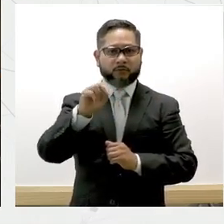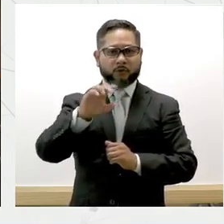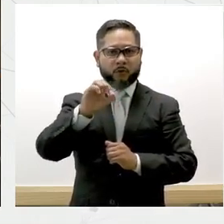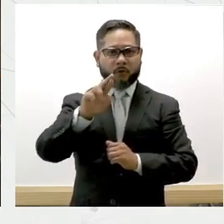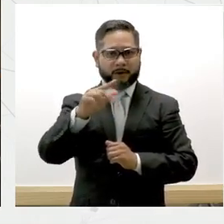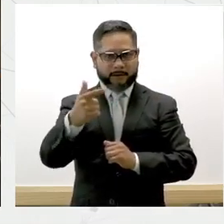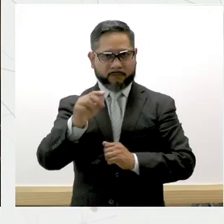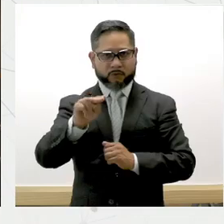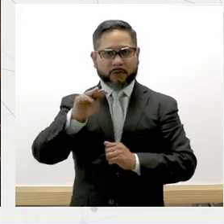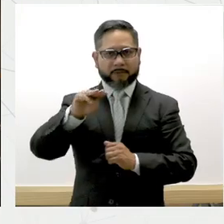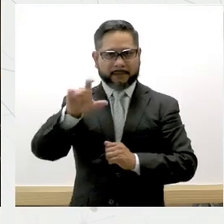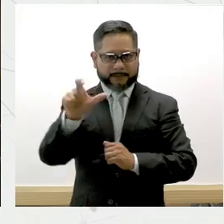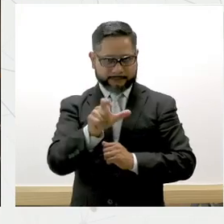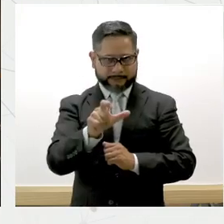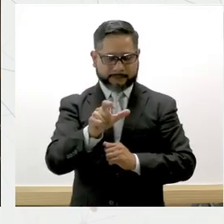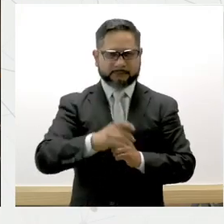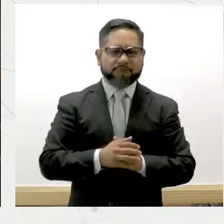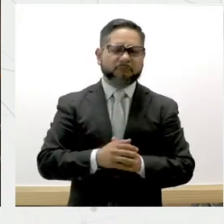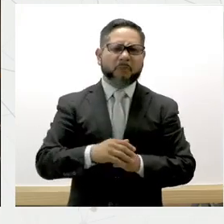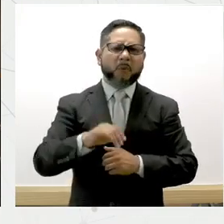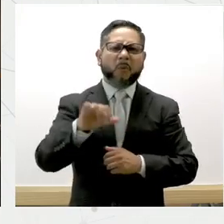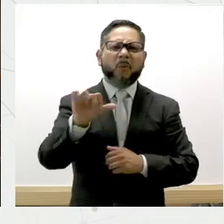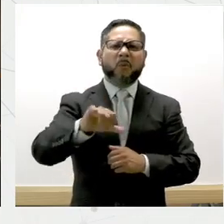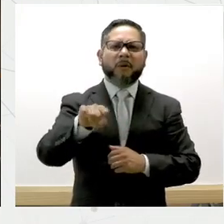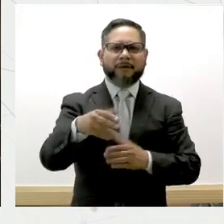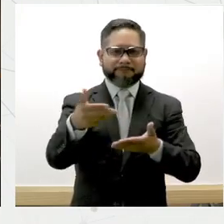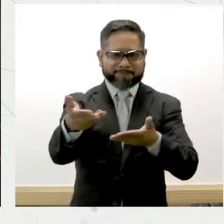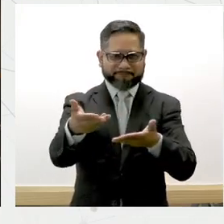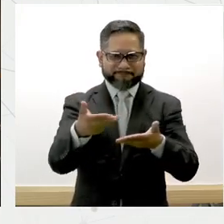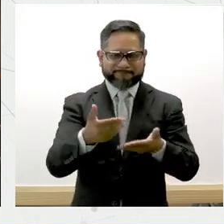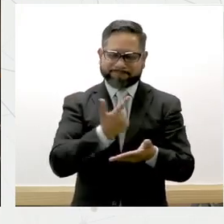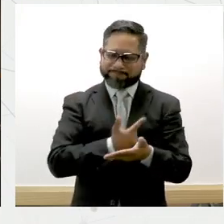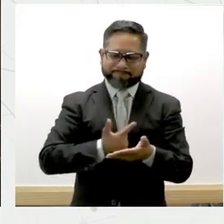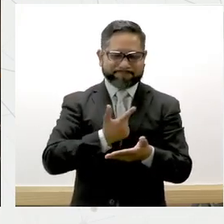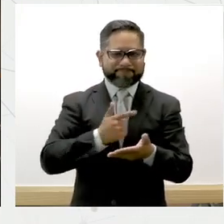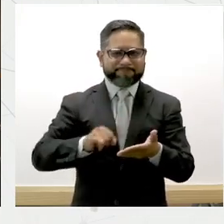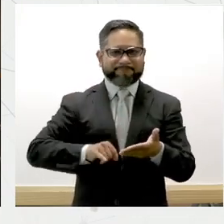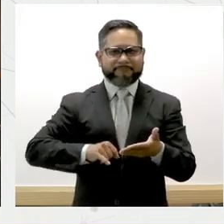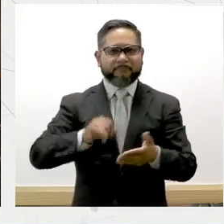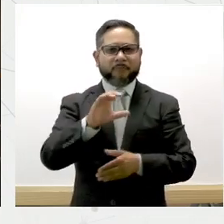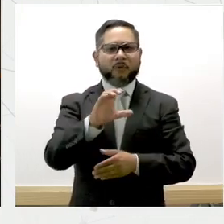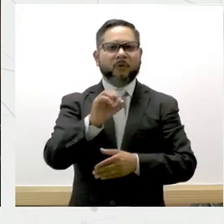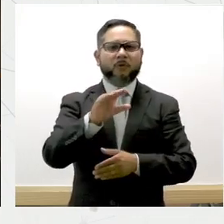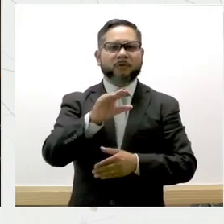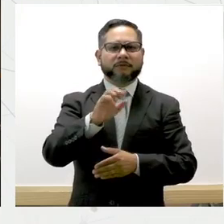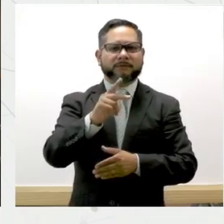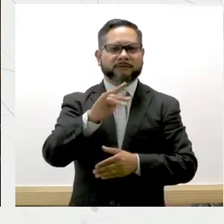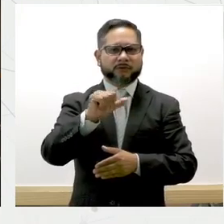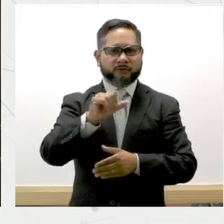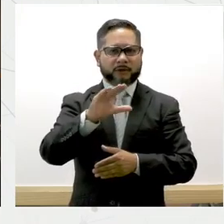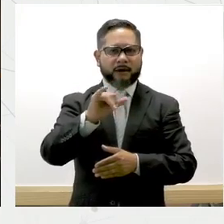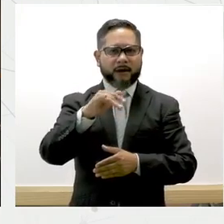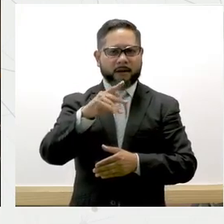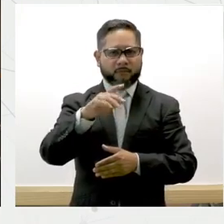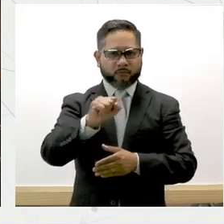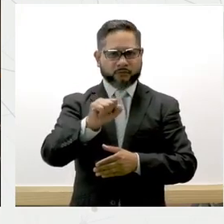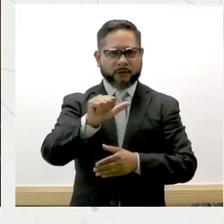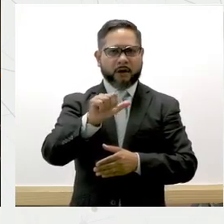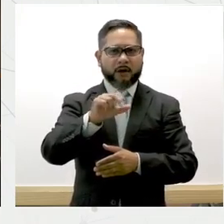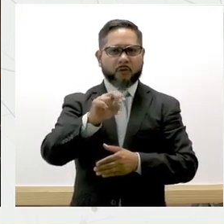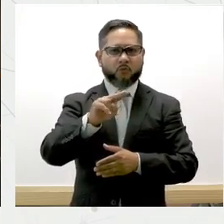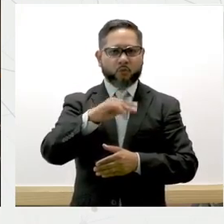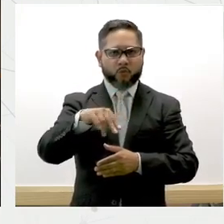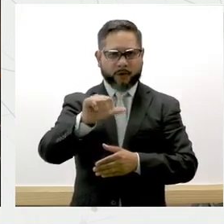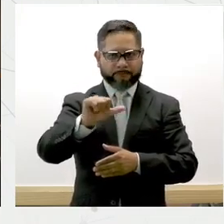expertasquetransforman@ift.org.mx. El día de hoy recibimos con gusto e interés a Concepción Campos Acuña, de quien me voy a permitir leer su